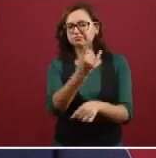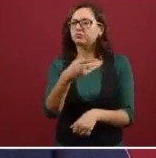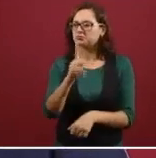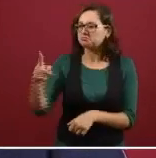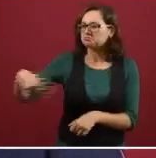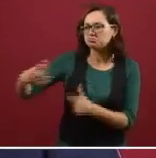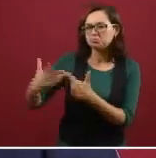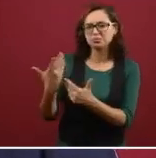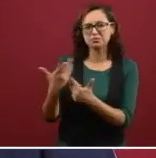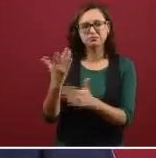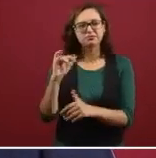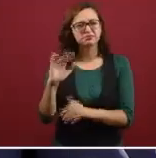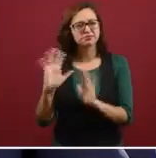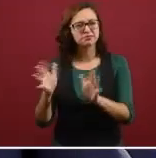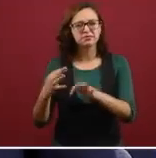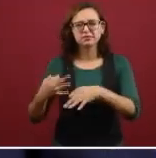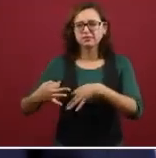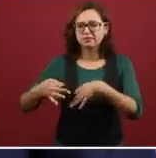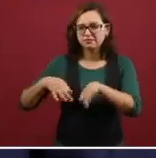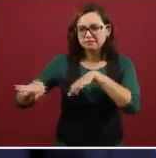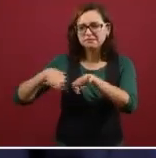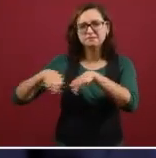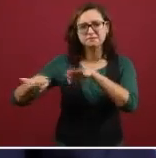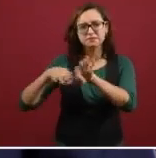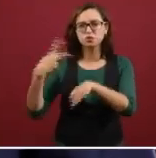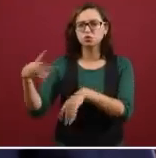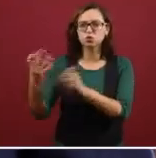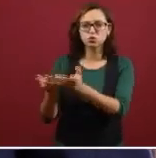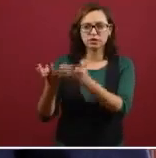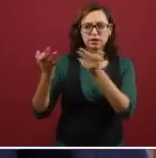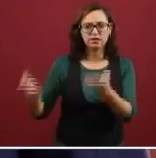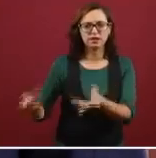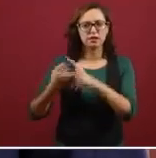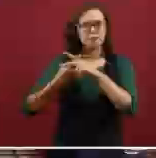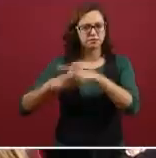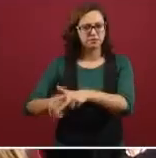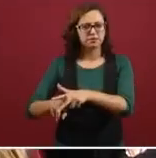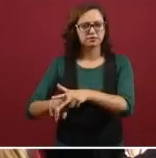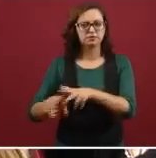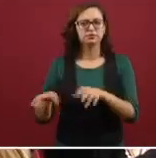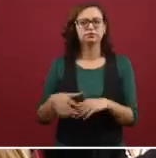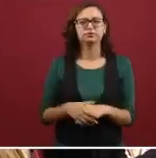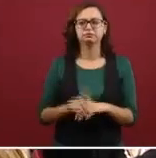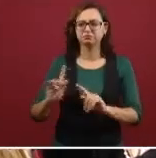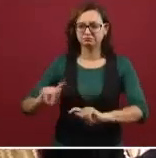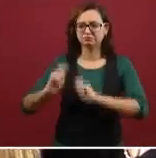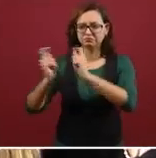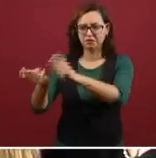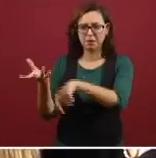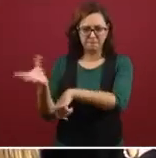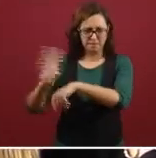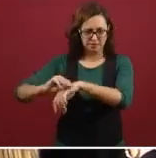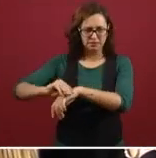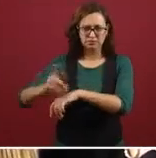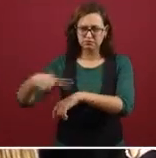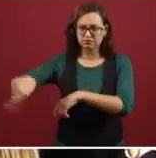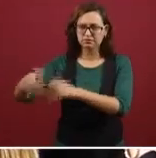trabajando sus campos o las concesiones que se les